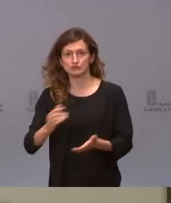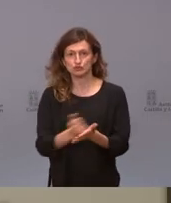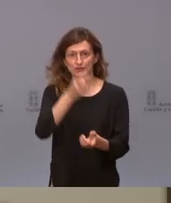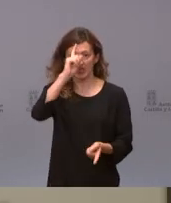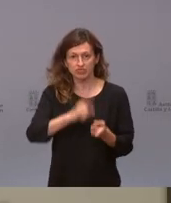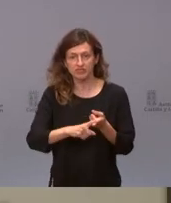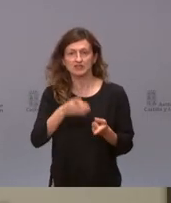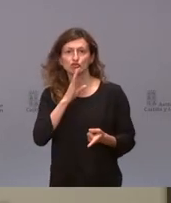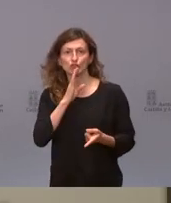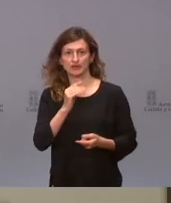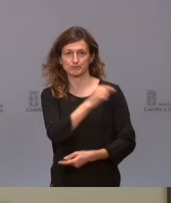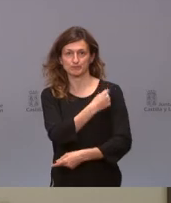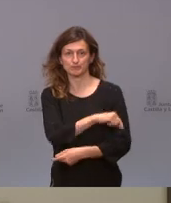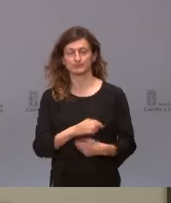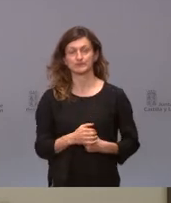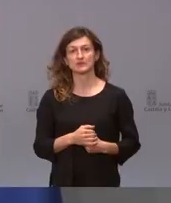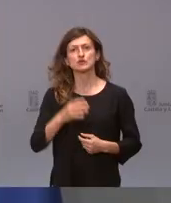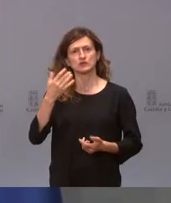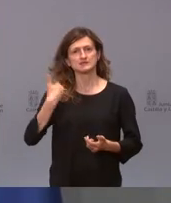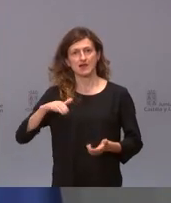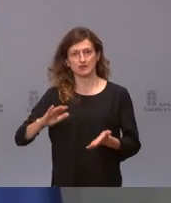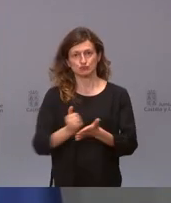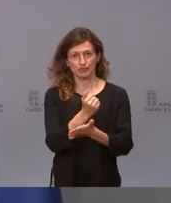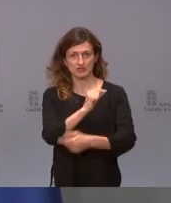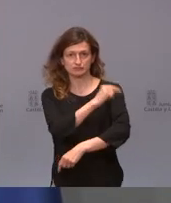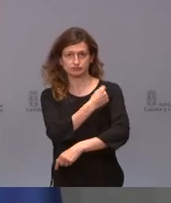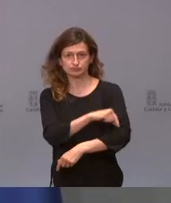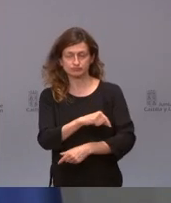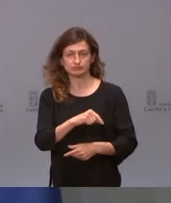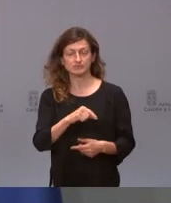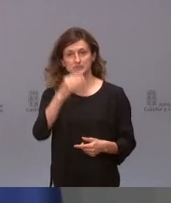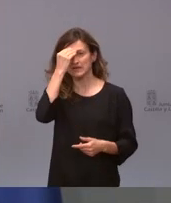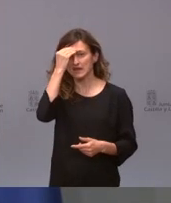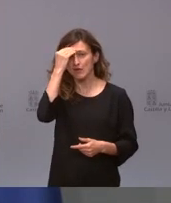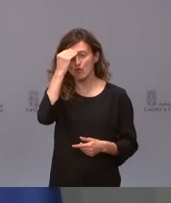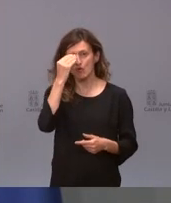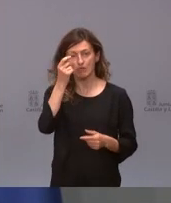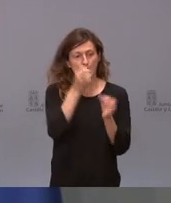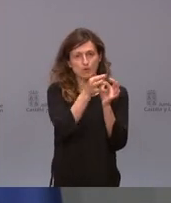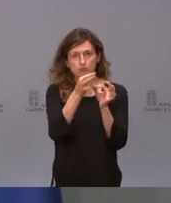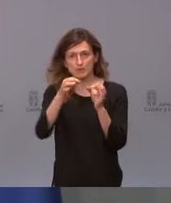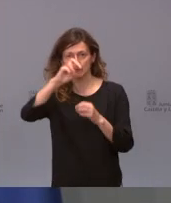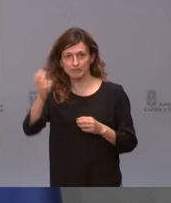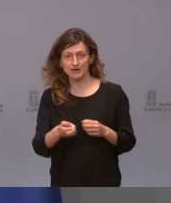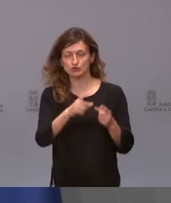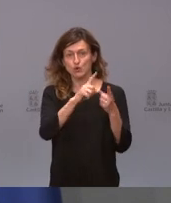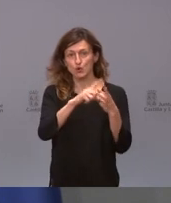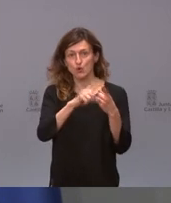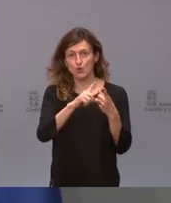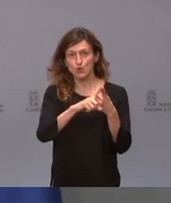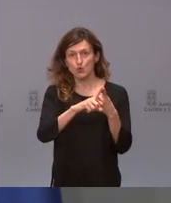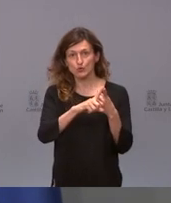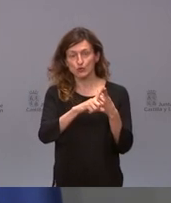dónde se han administrado se han estado todas se han administrado yo creo que en varios municipios o uno de ellos ahora mismo